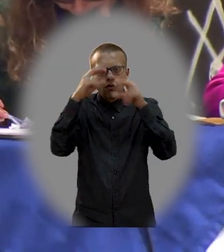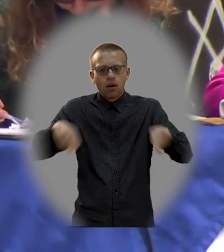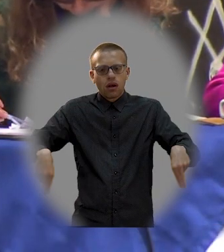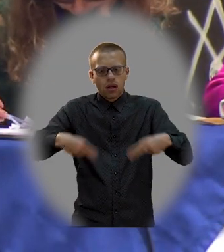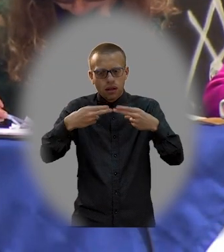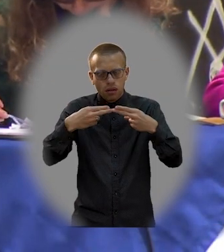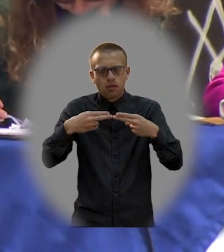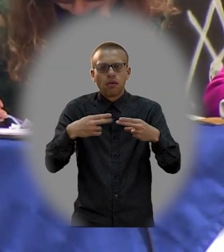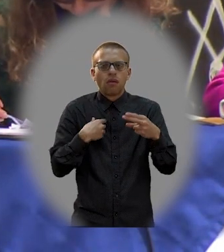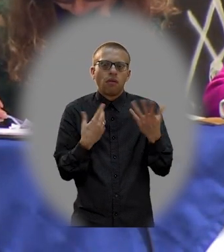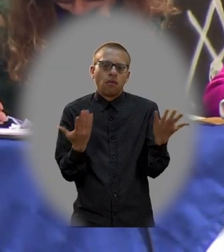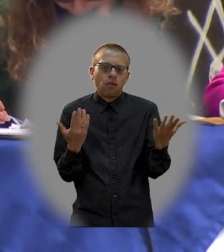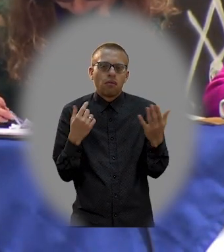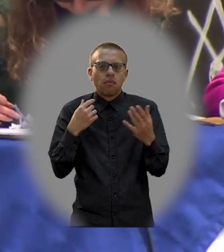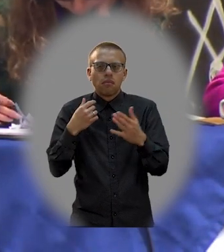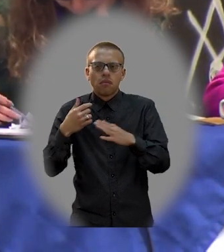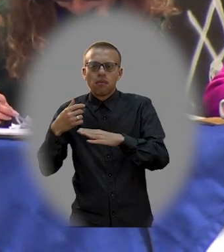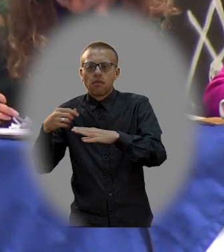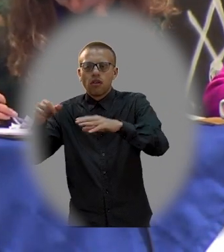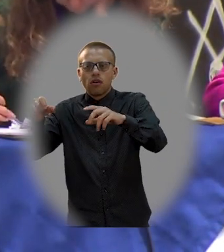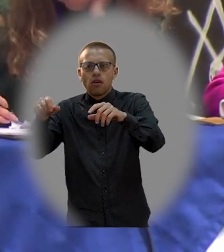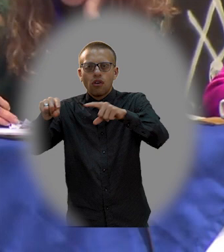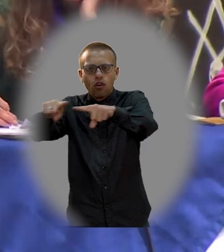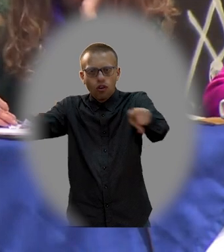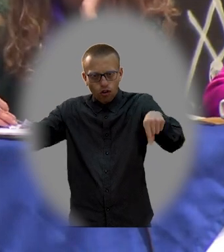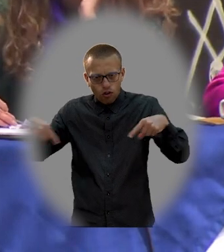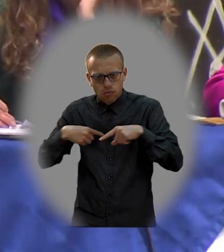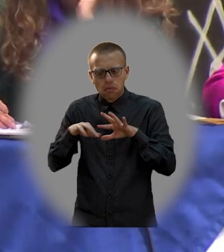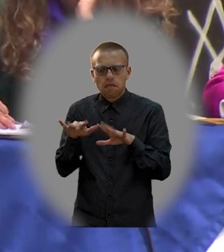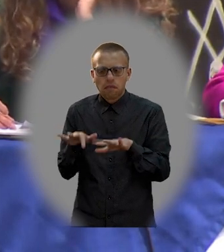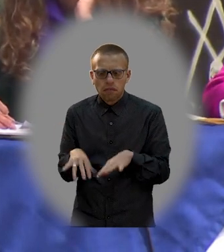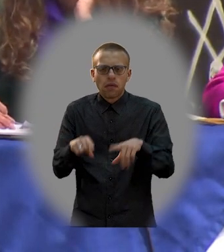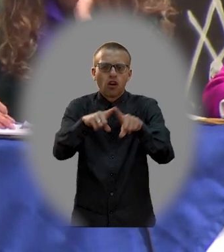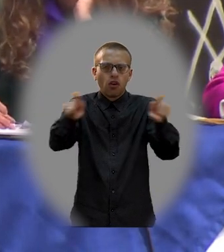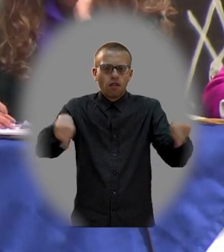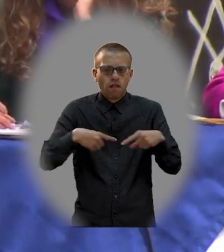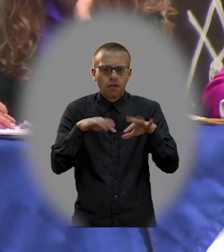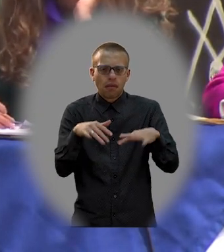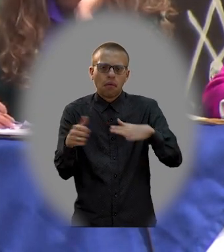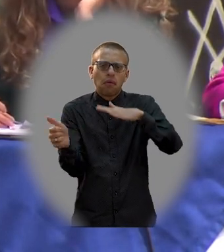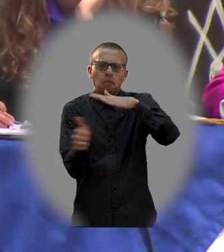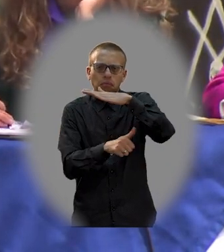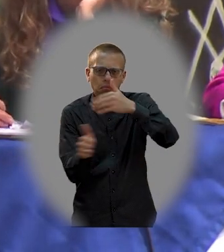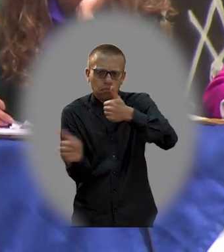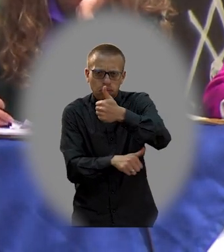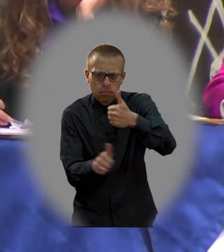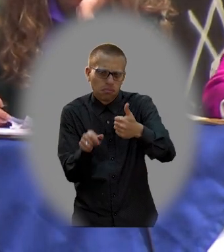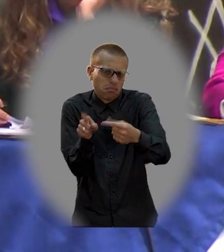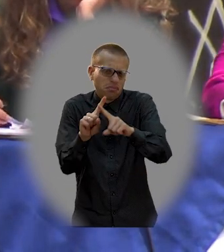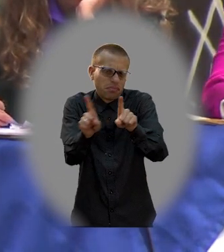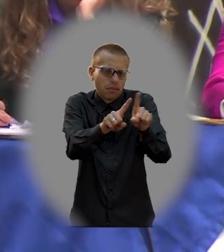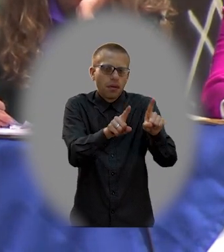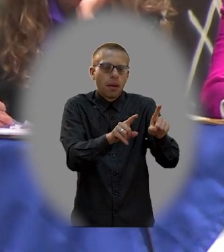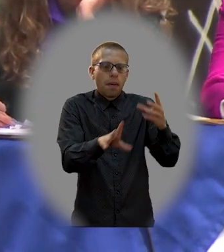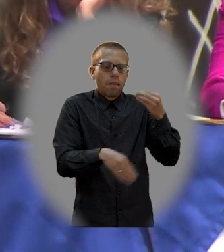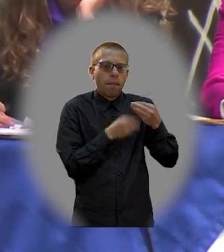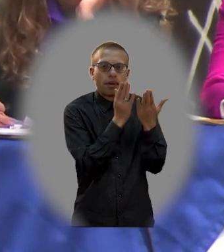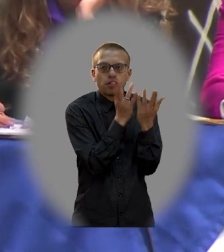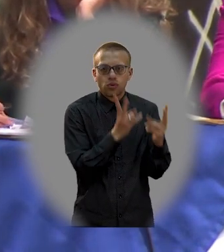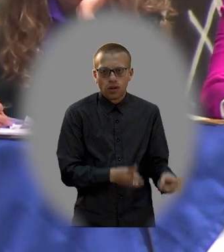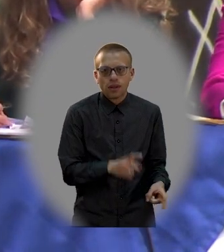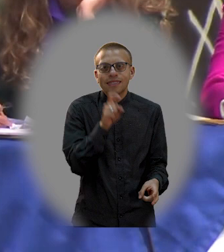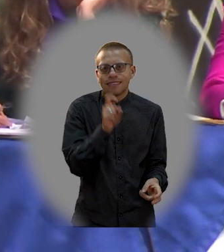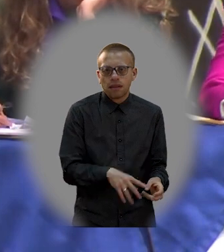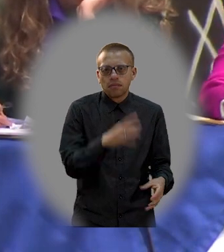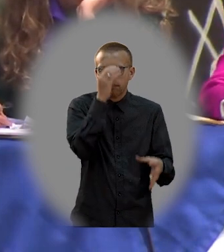representantes estudiantiles, para evitar que desde estos cargos de poder se ejerzan violencias basadas en género contra las personas que hacemos